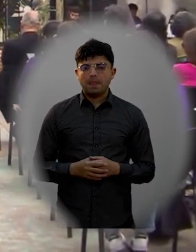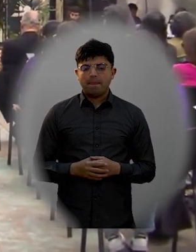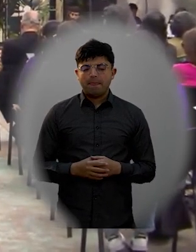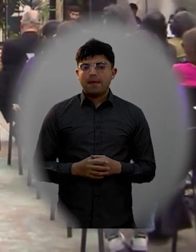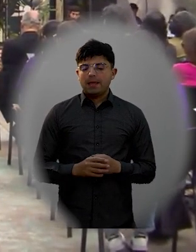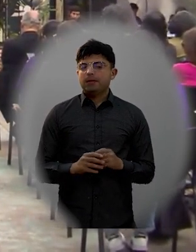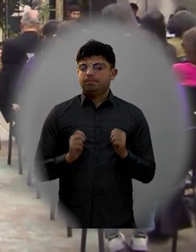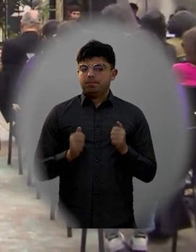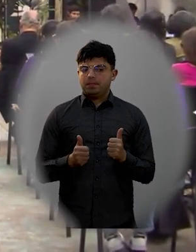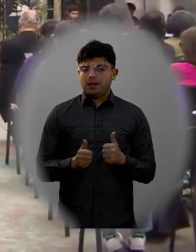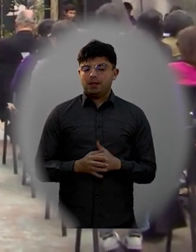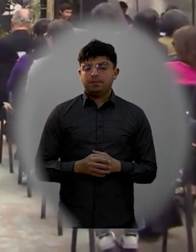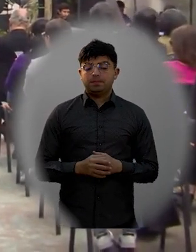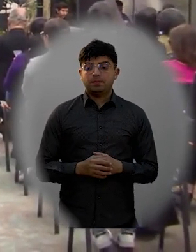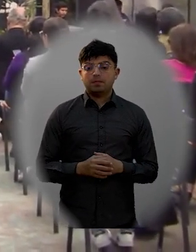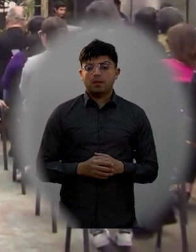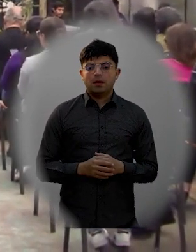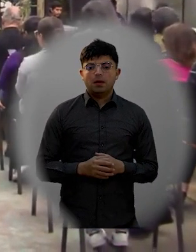Bueno,